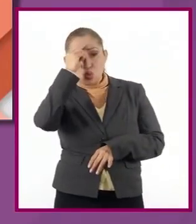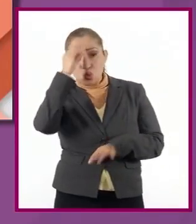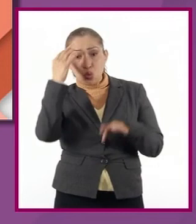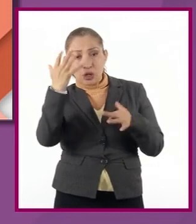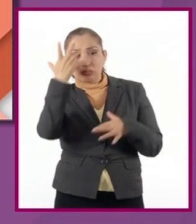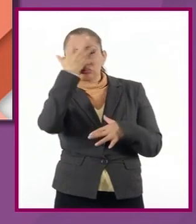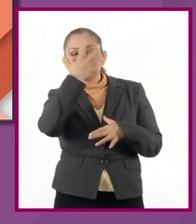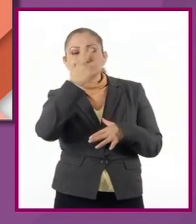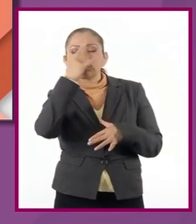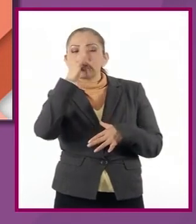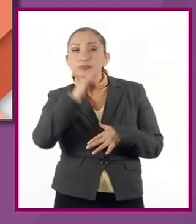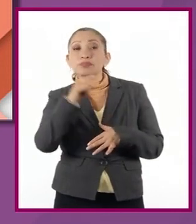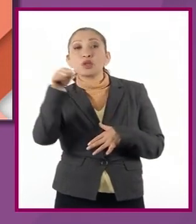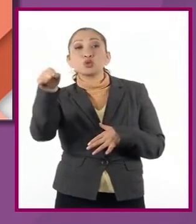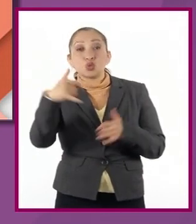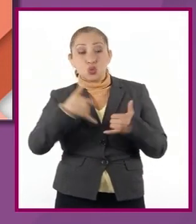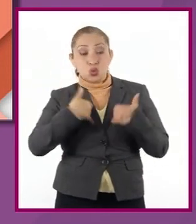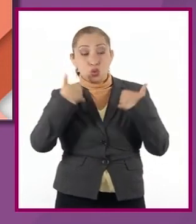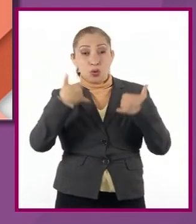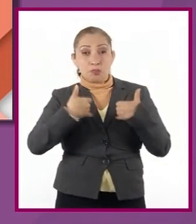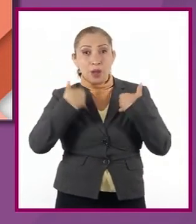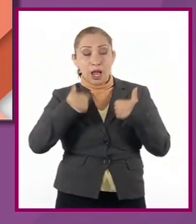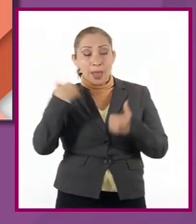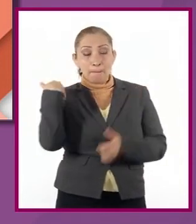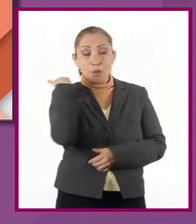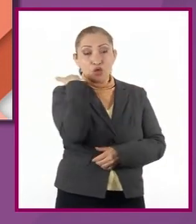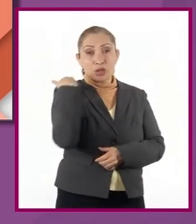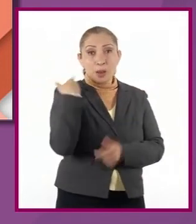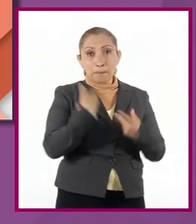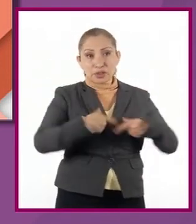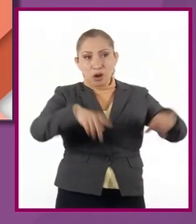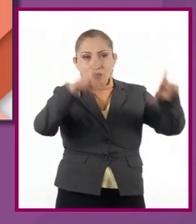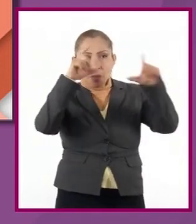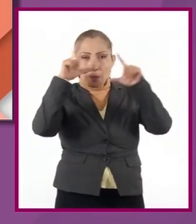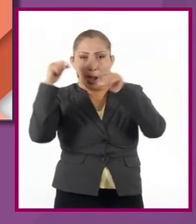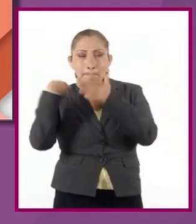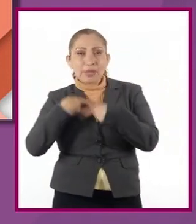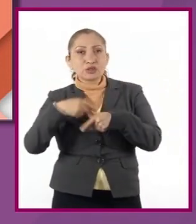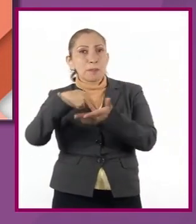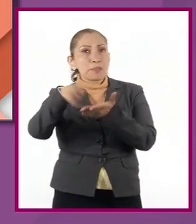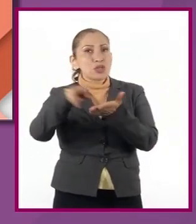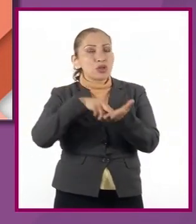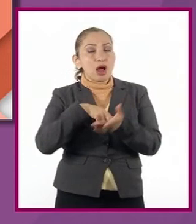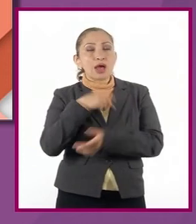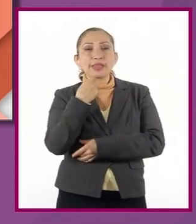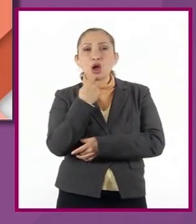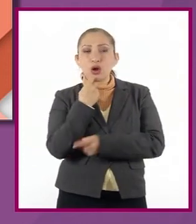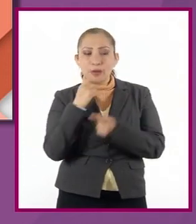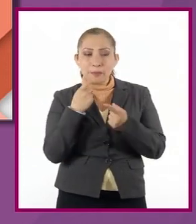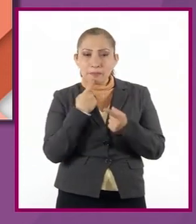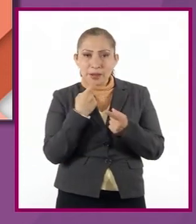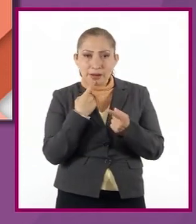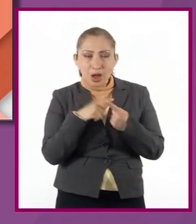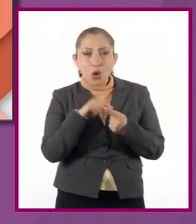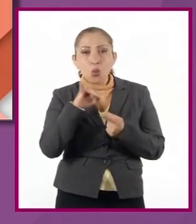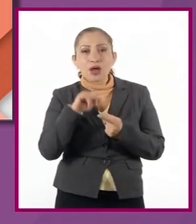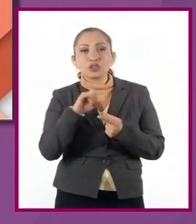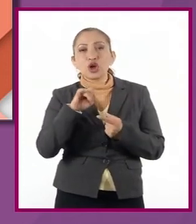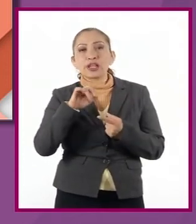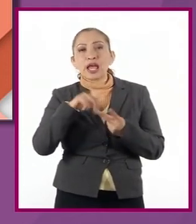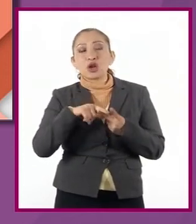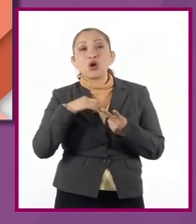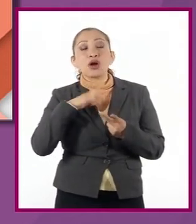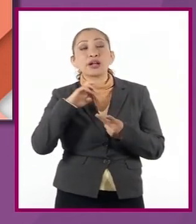y belleza. En su juventud era modelo de fotógrafos y pintores como Diego Rivera, Juan Soriano